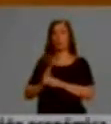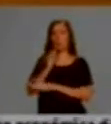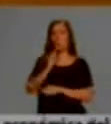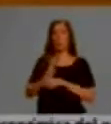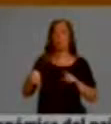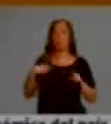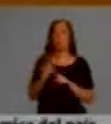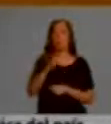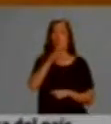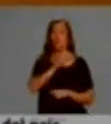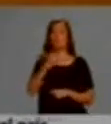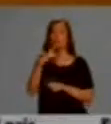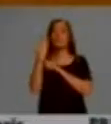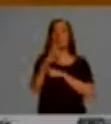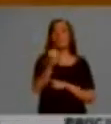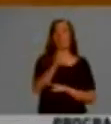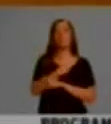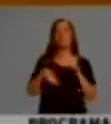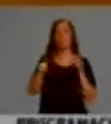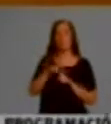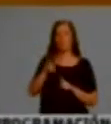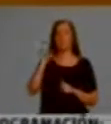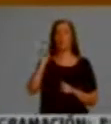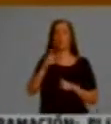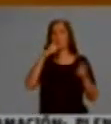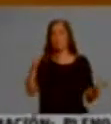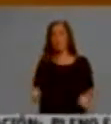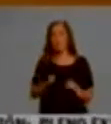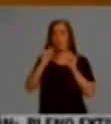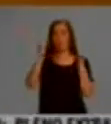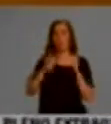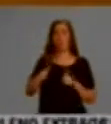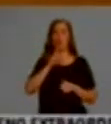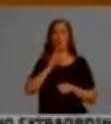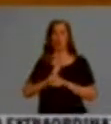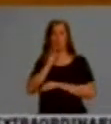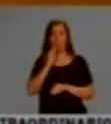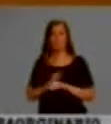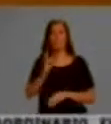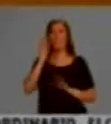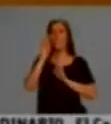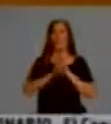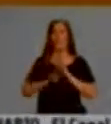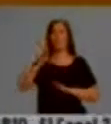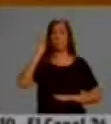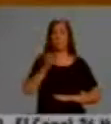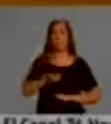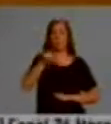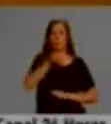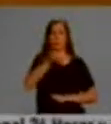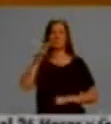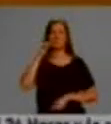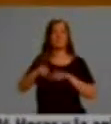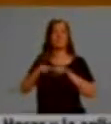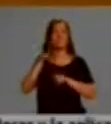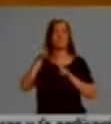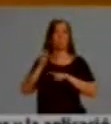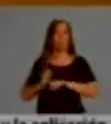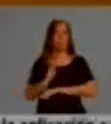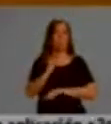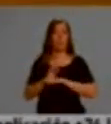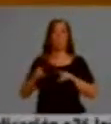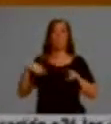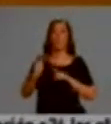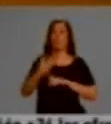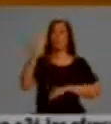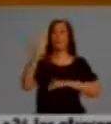subvenciones si las cuentas no se presentan, la publicidad de las subvenciones, la mejora del régimen sancionador en materia de financiación y el